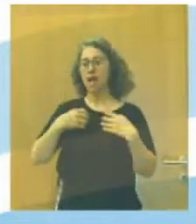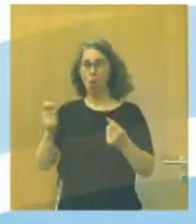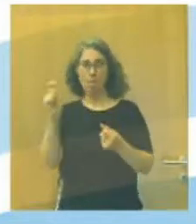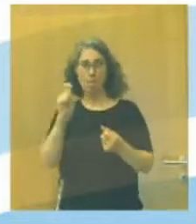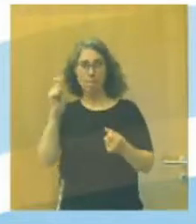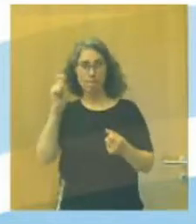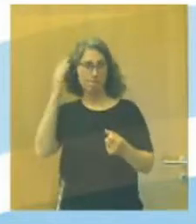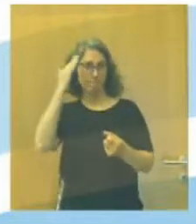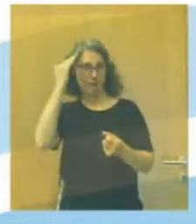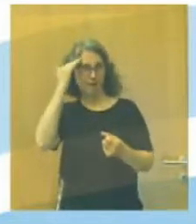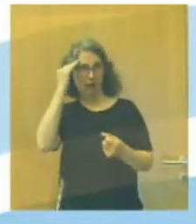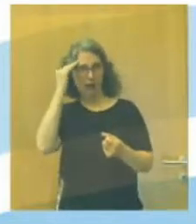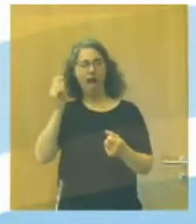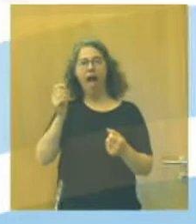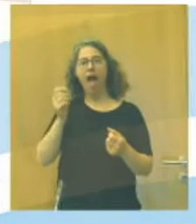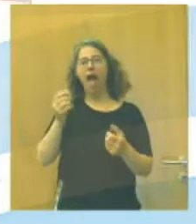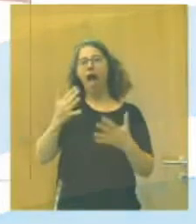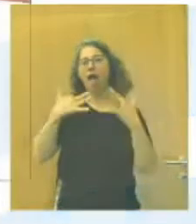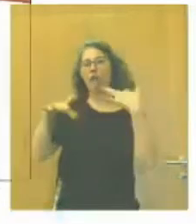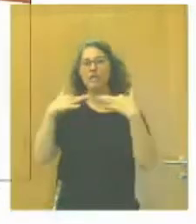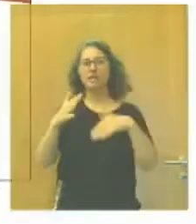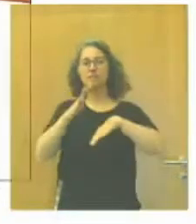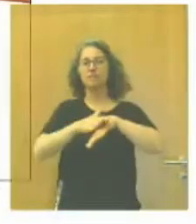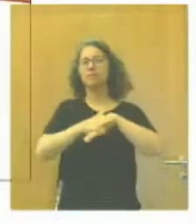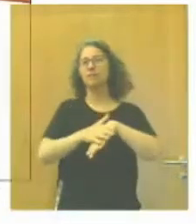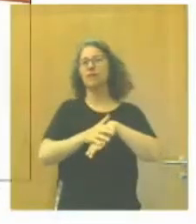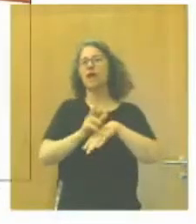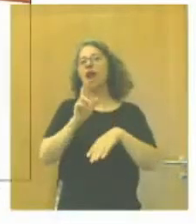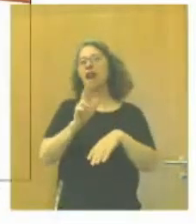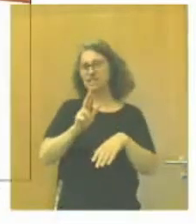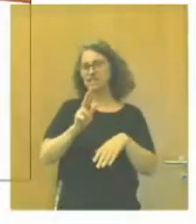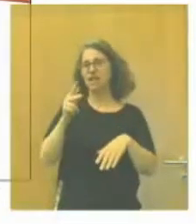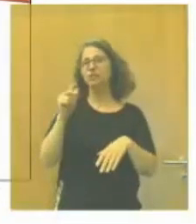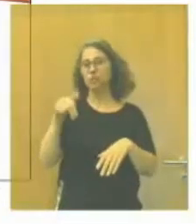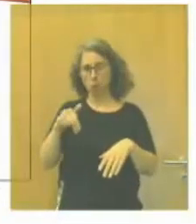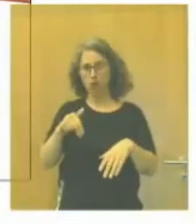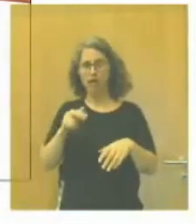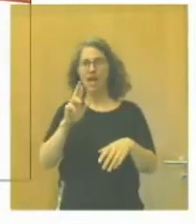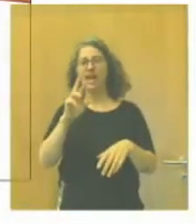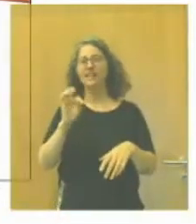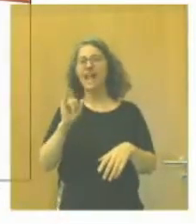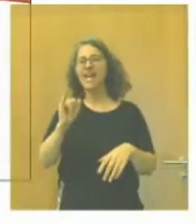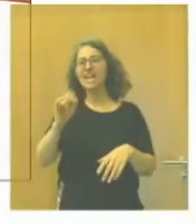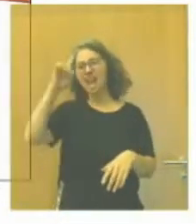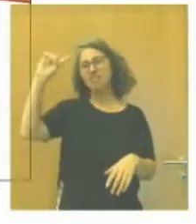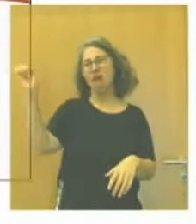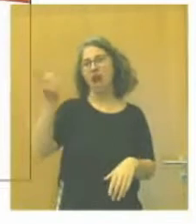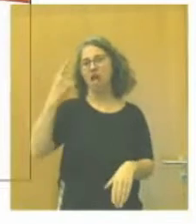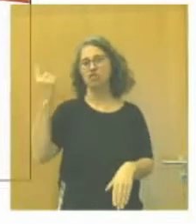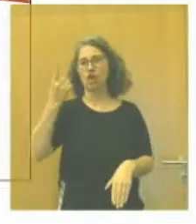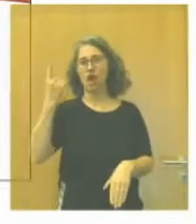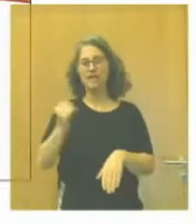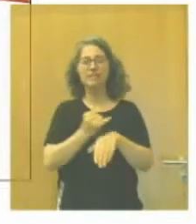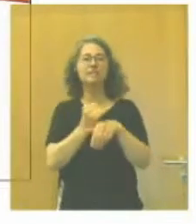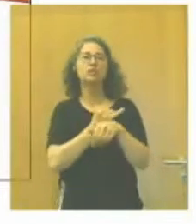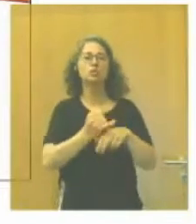que está a cargo de Rachel Nugent, que es de RTI International. Es el